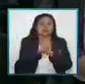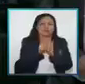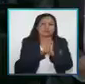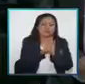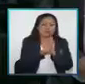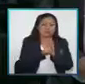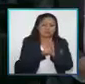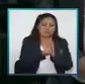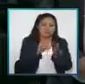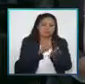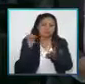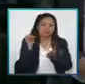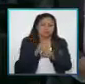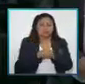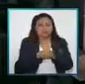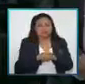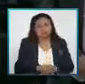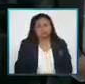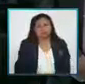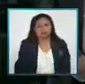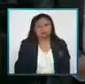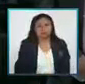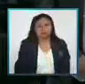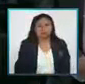leyes del país.